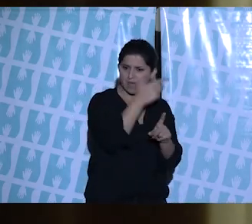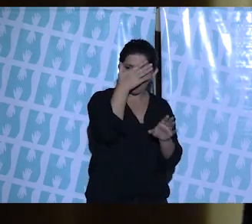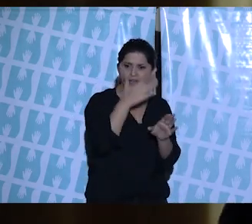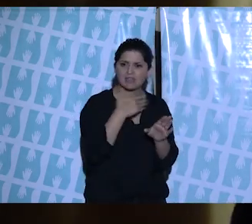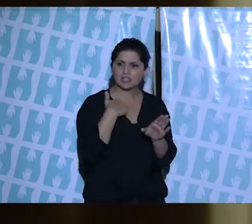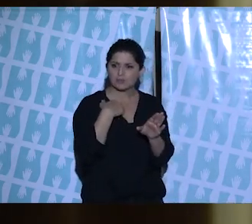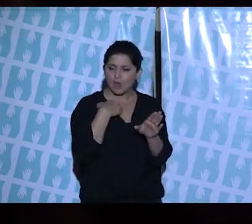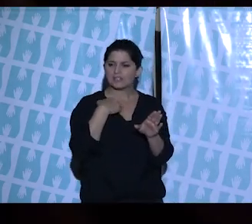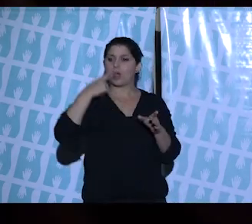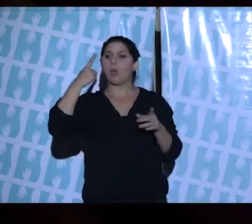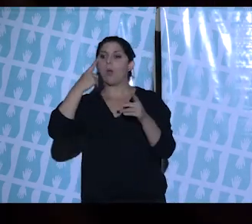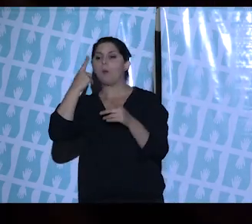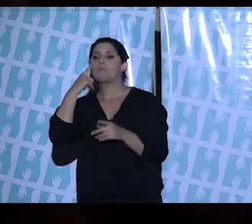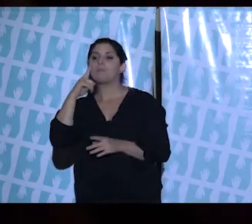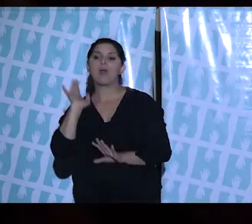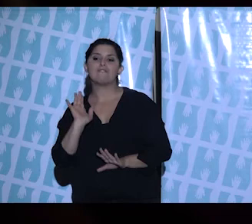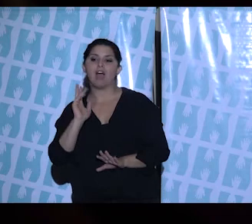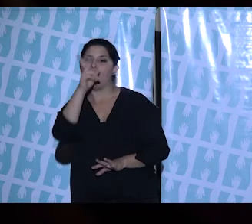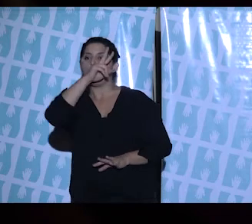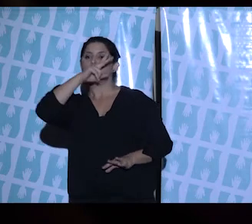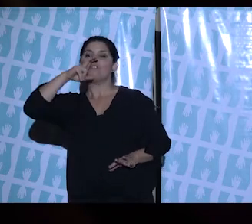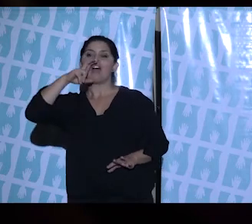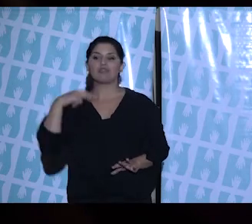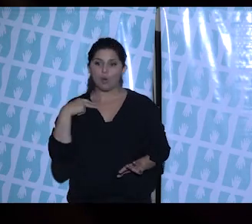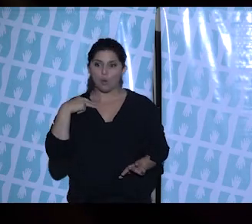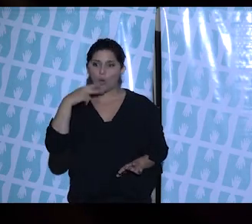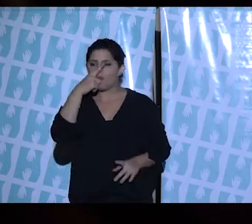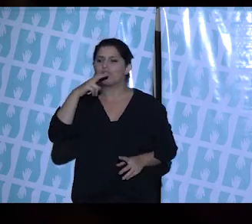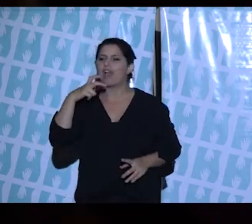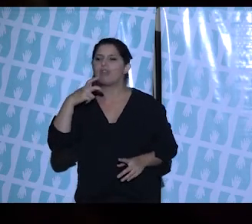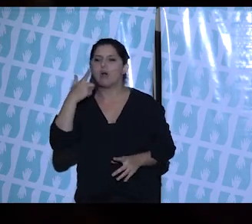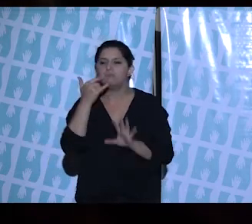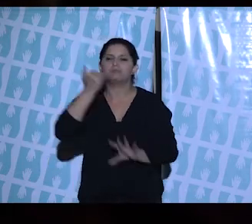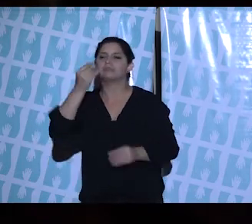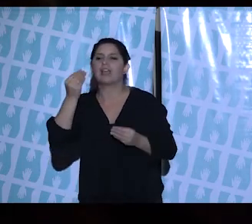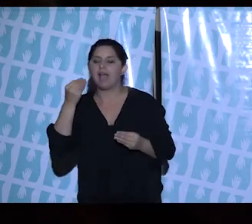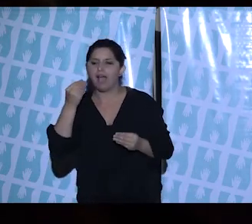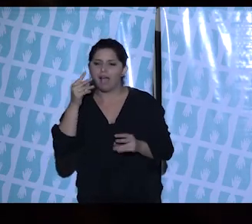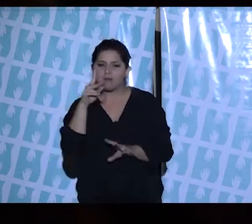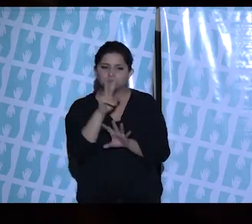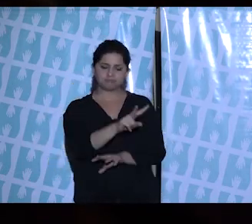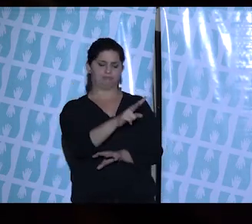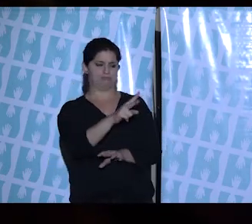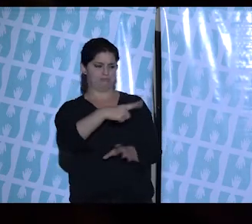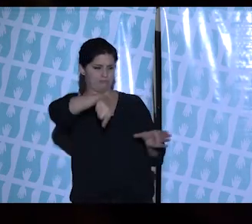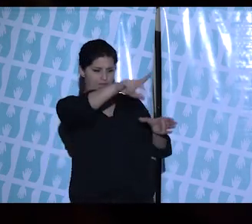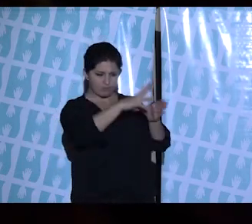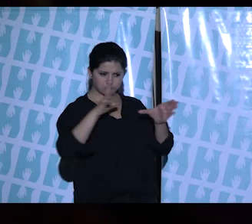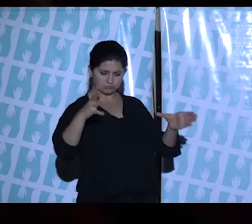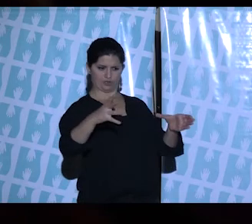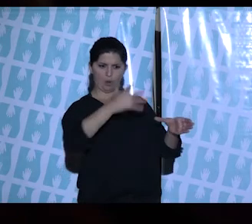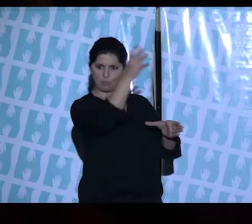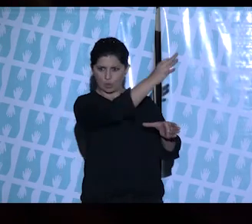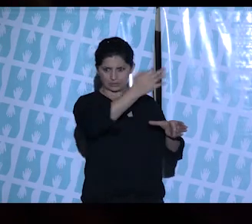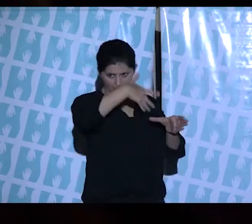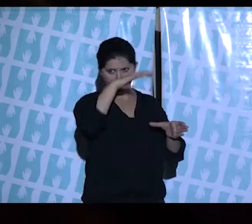test del olfato, o sea, medían la capacidad olfatoria y veían que un porcentaje importante de esos